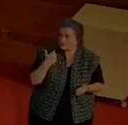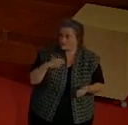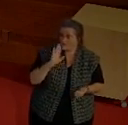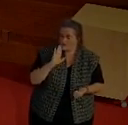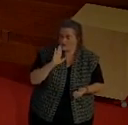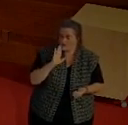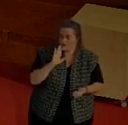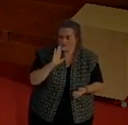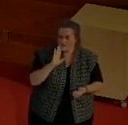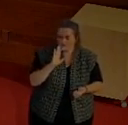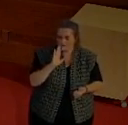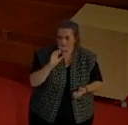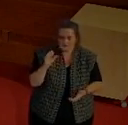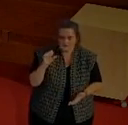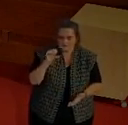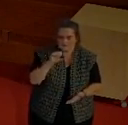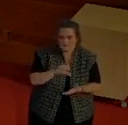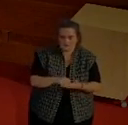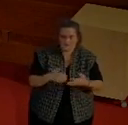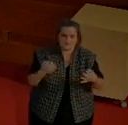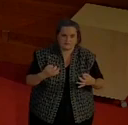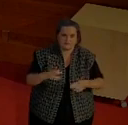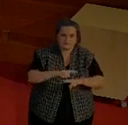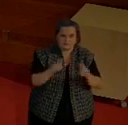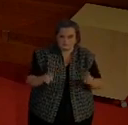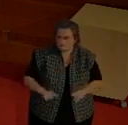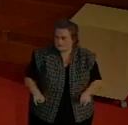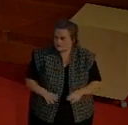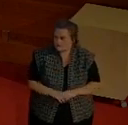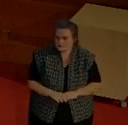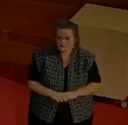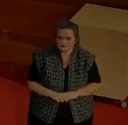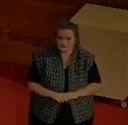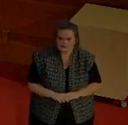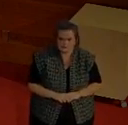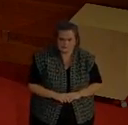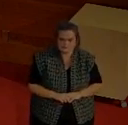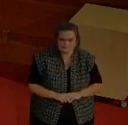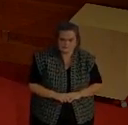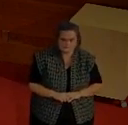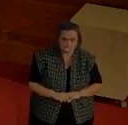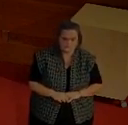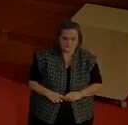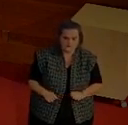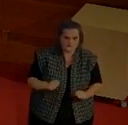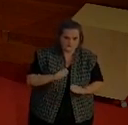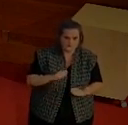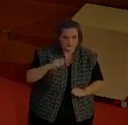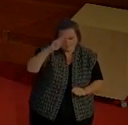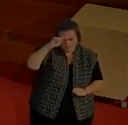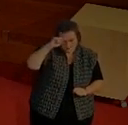constituye el elemento central de la agenda de seguridad internacional y que nos va a tener centrados y ocupados y